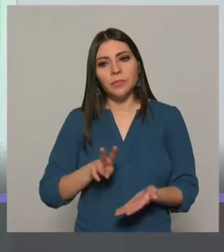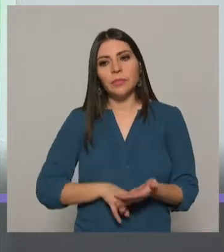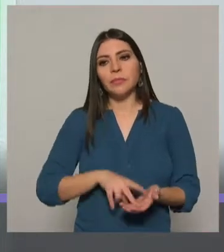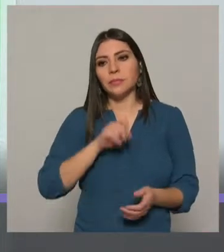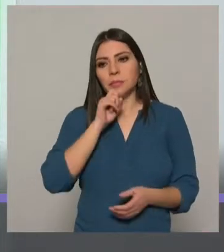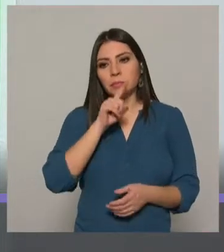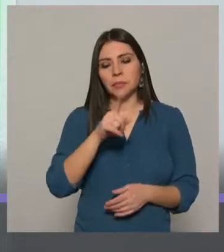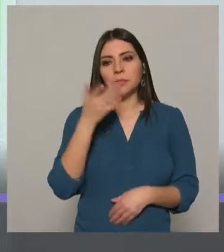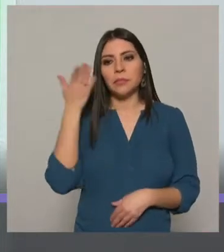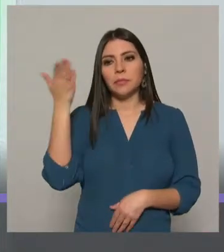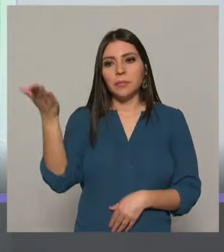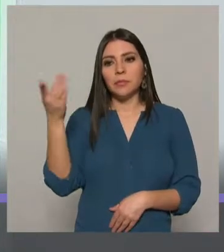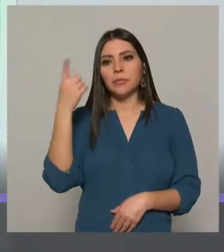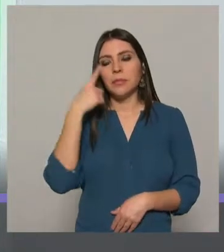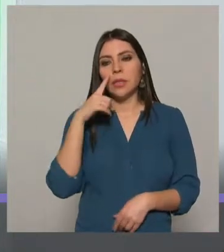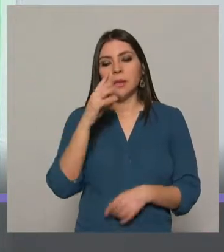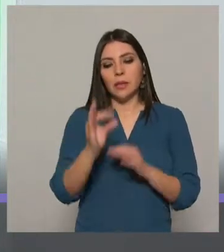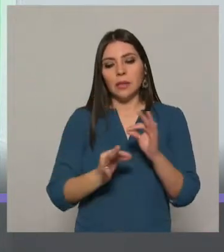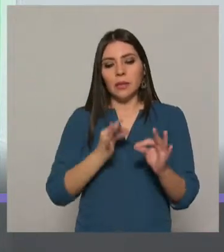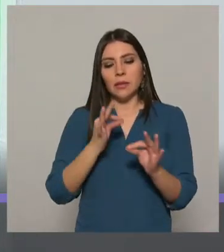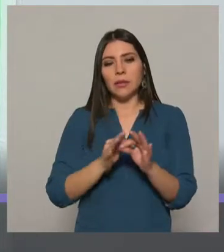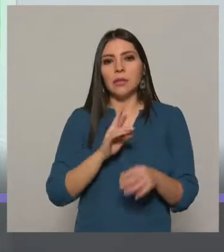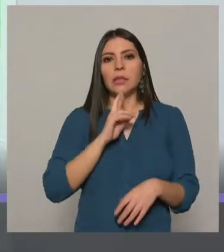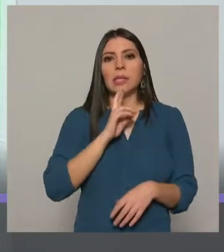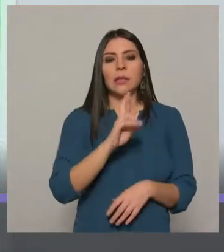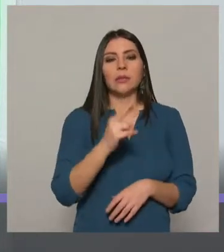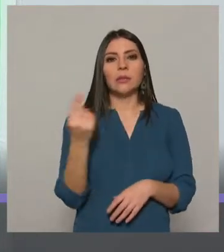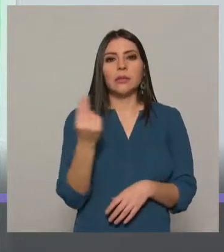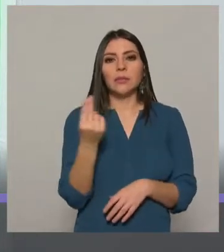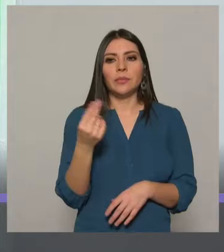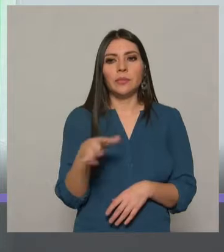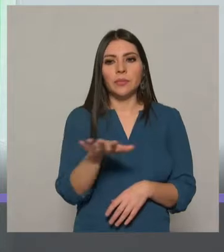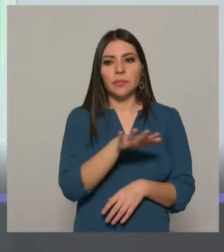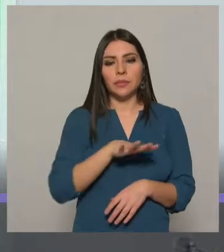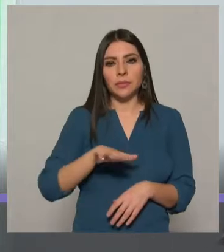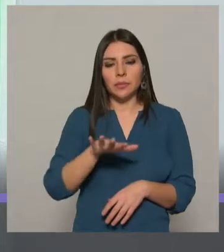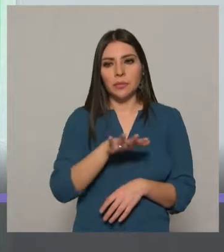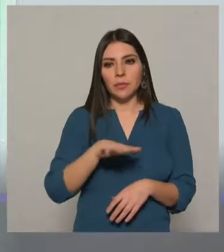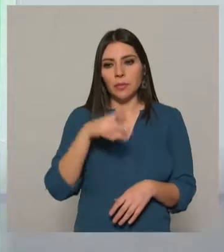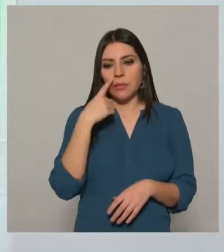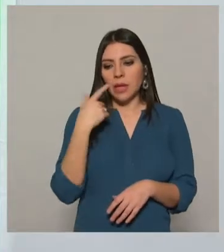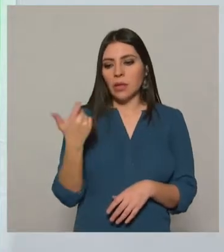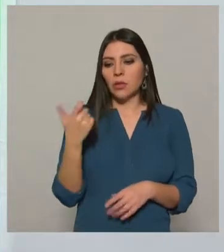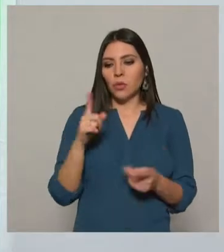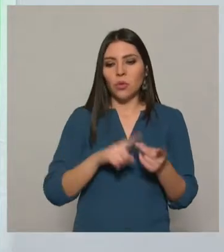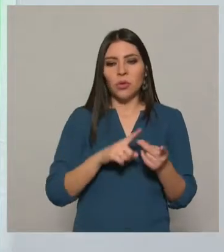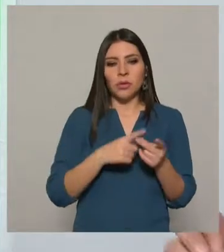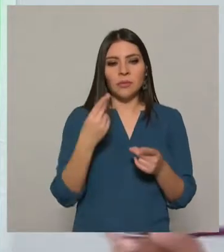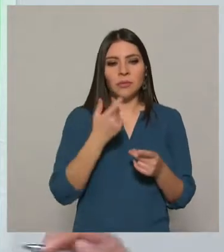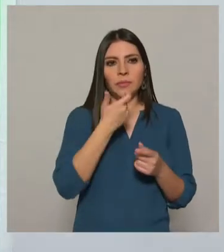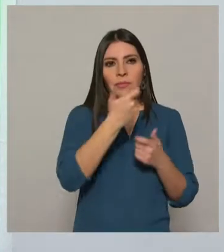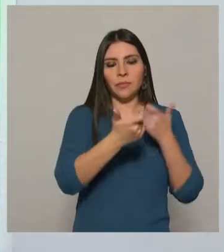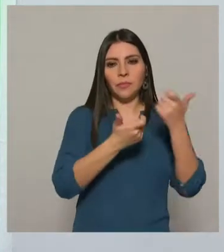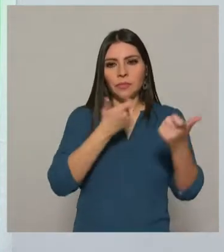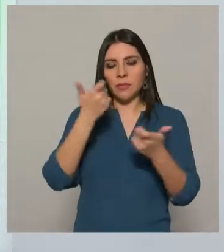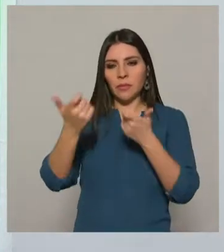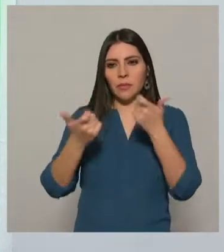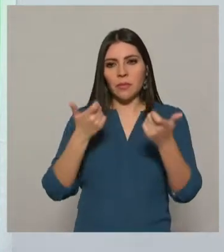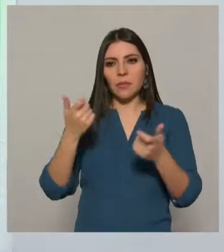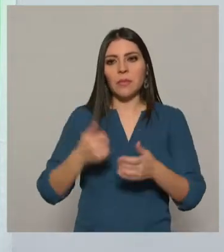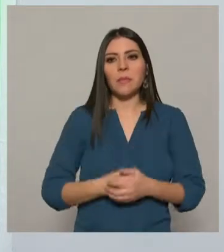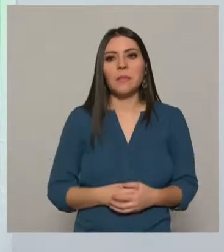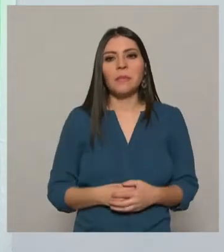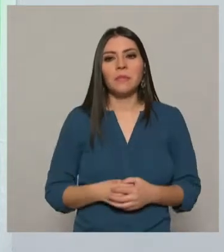resultado que merece el destino de este dinero. Hubo un